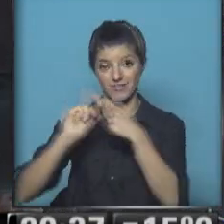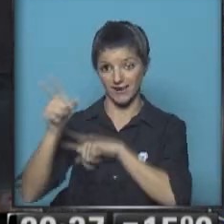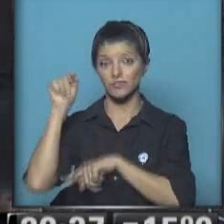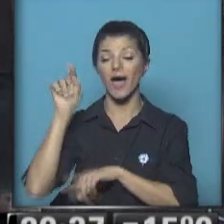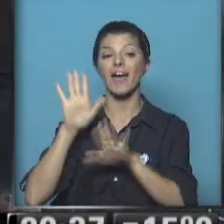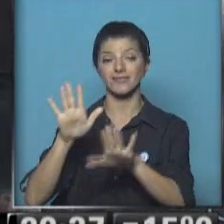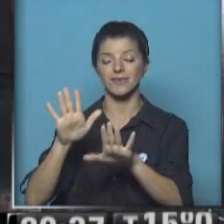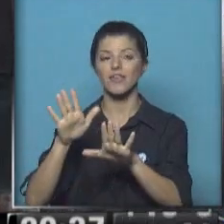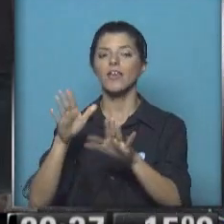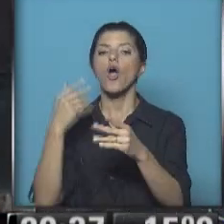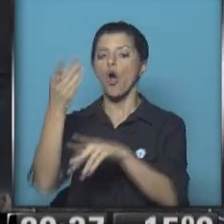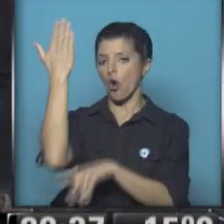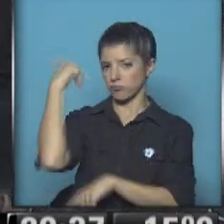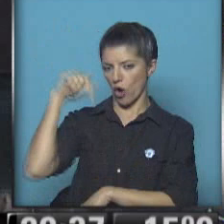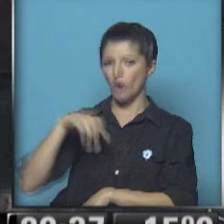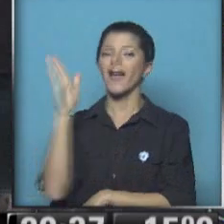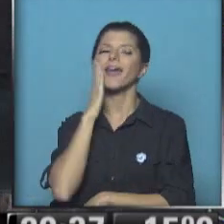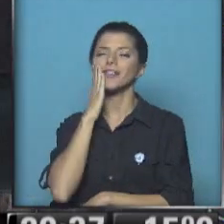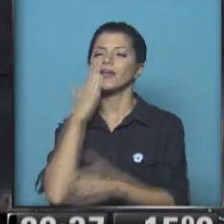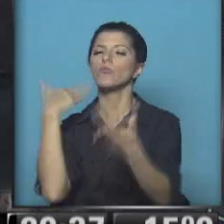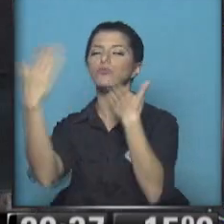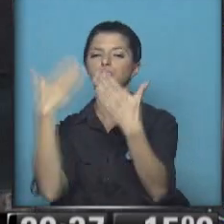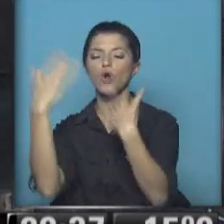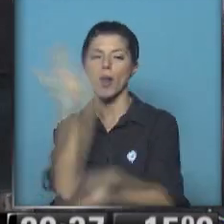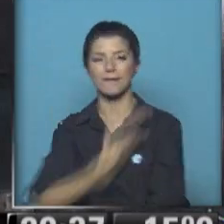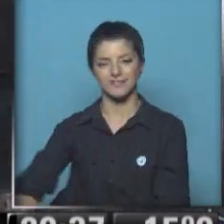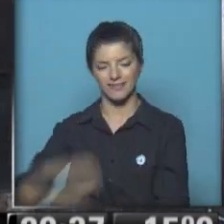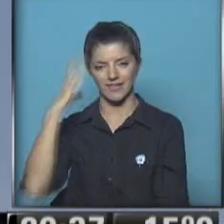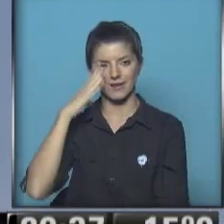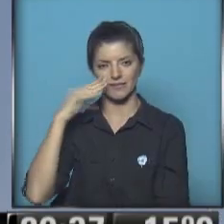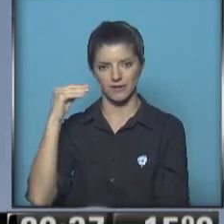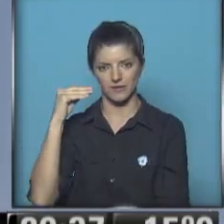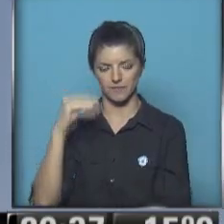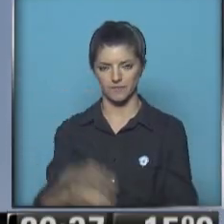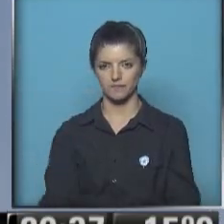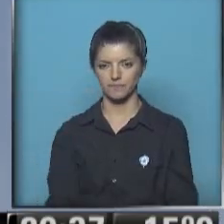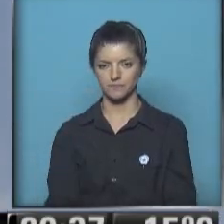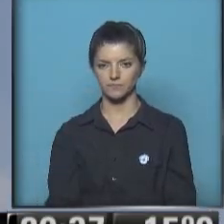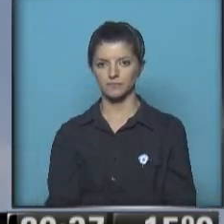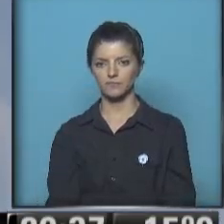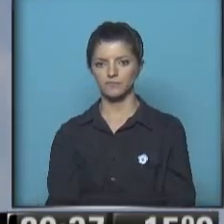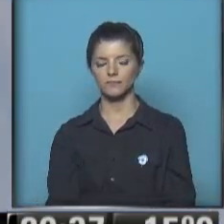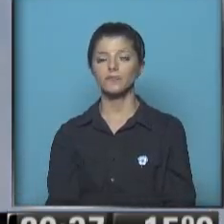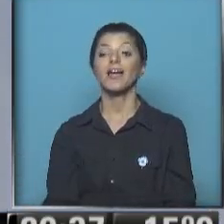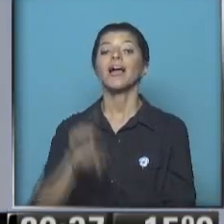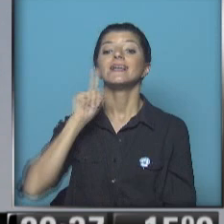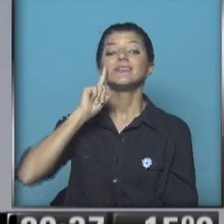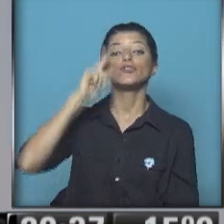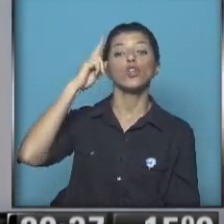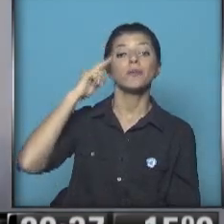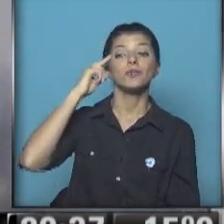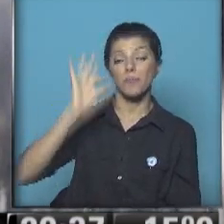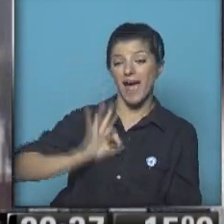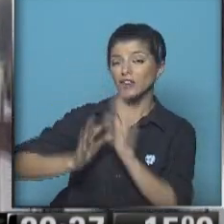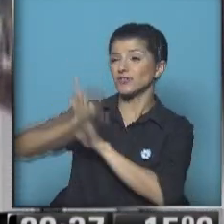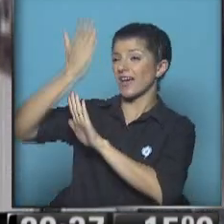De esta manera dialogaban esta tarde con la jefa de Estado. Lo hacían de la siguiente forma. A 199 años del grito de independencia,